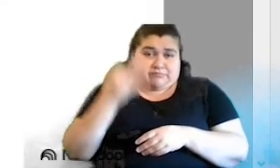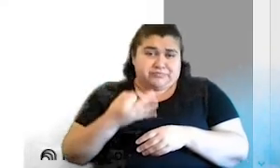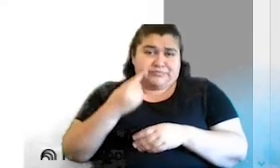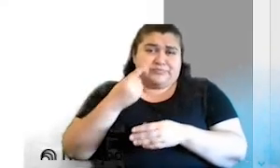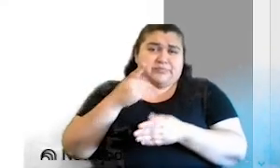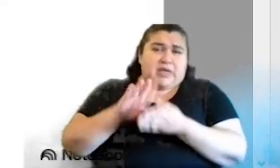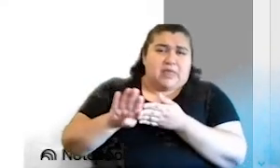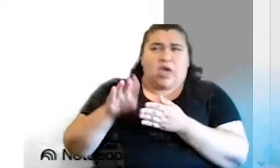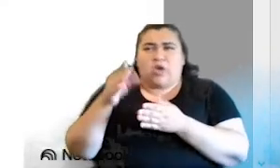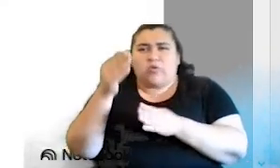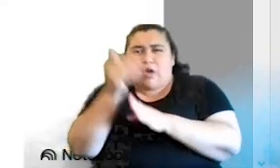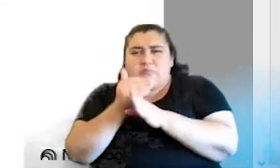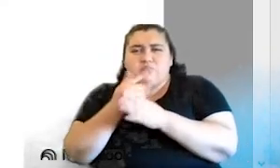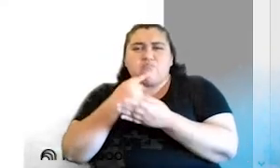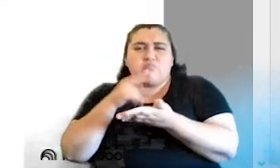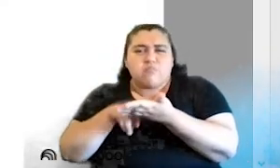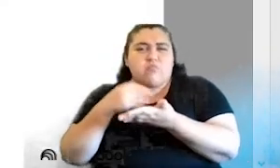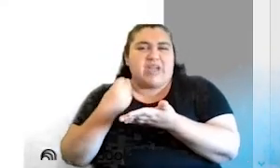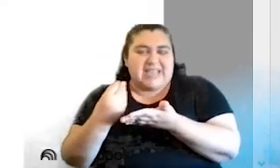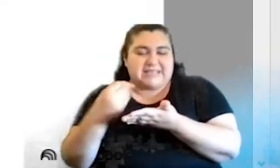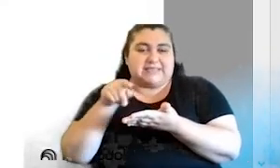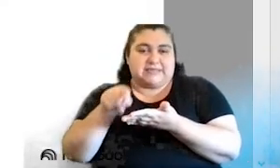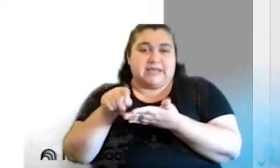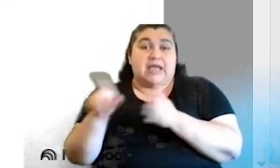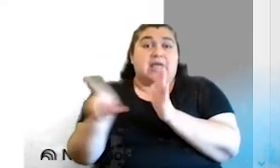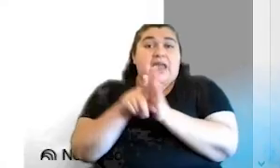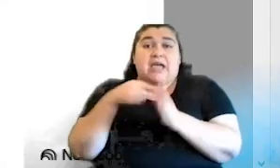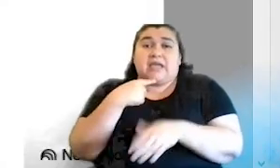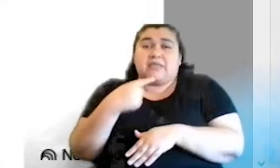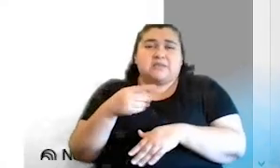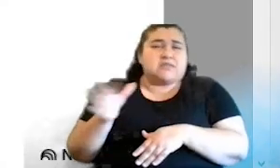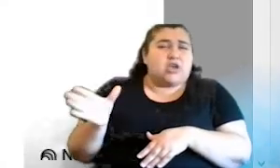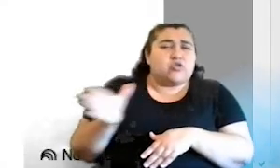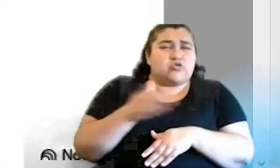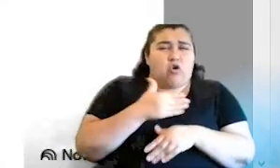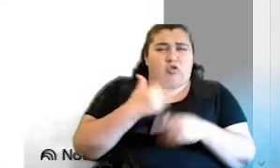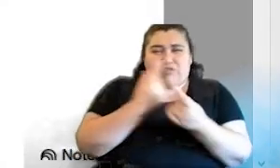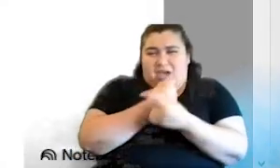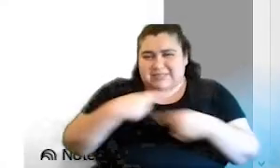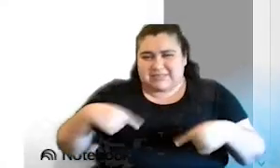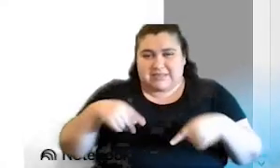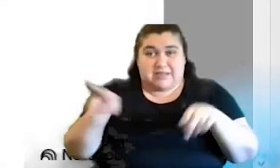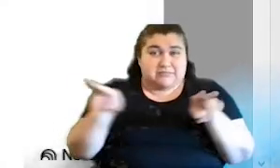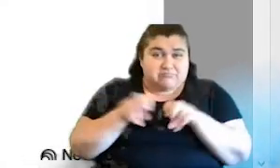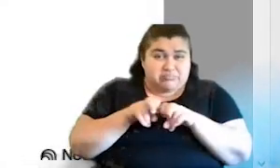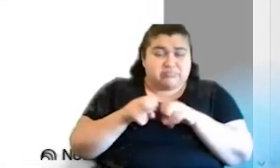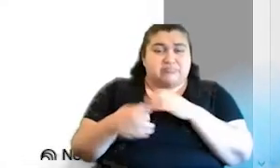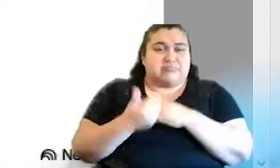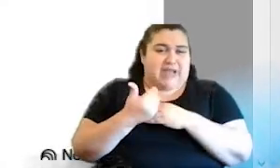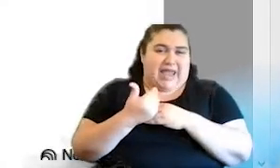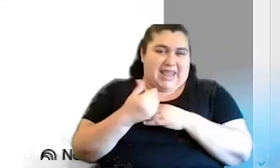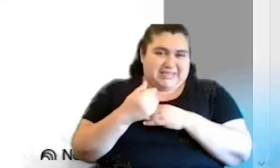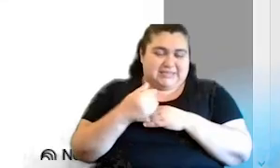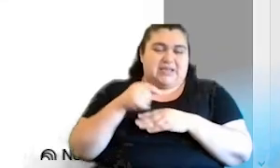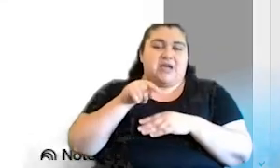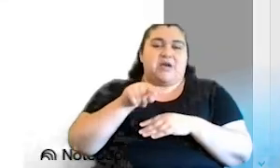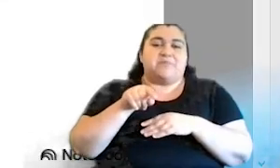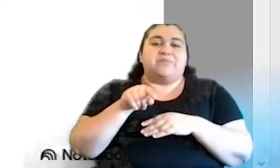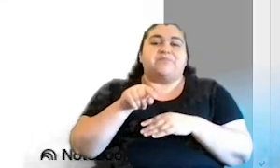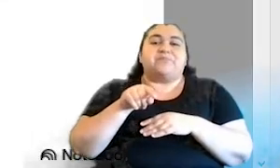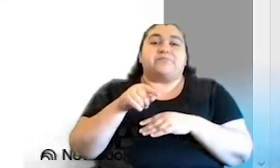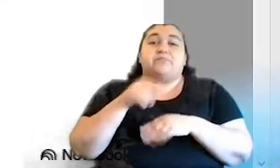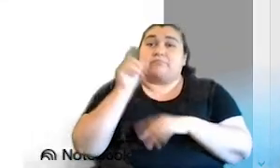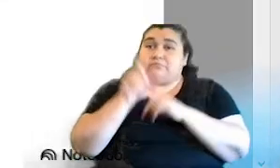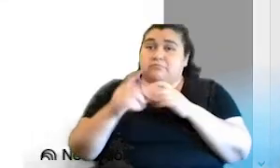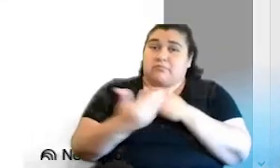dice que la ley, perdón, establece que todas las ganancias obtenidas por las personas humanas, por las